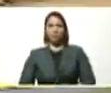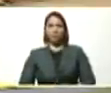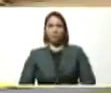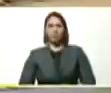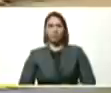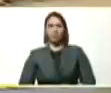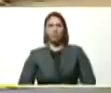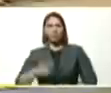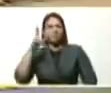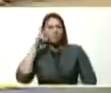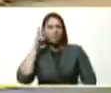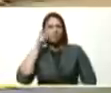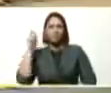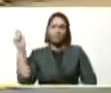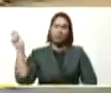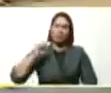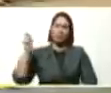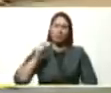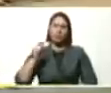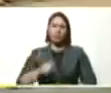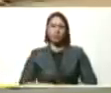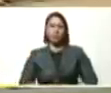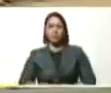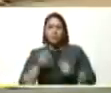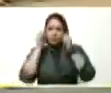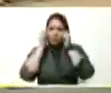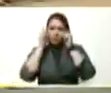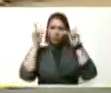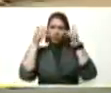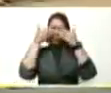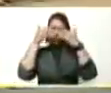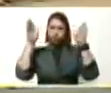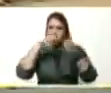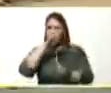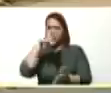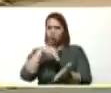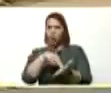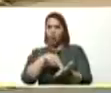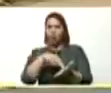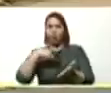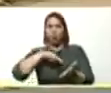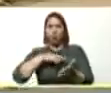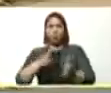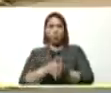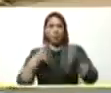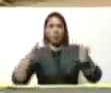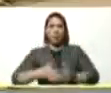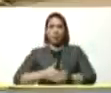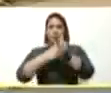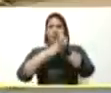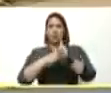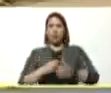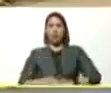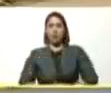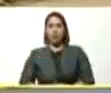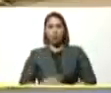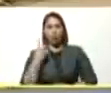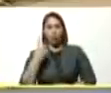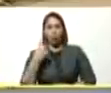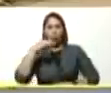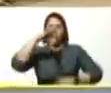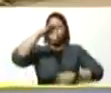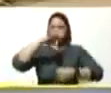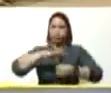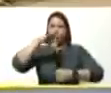que sonaba la campana del despertar nacional. Nuestro gran líder, una de las raíces